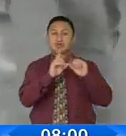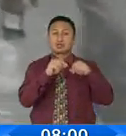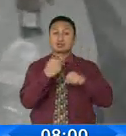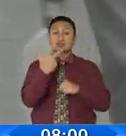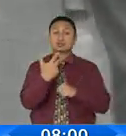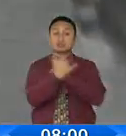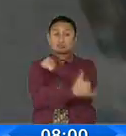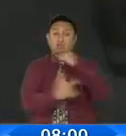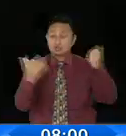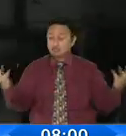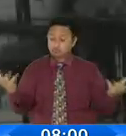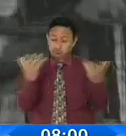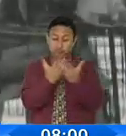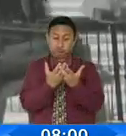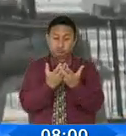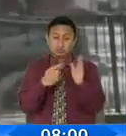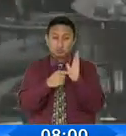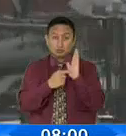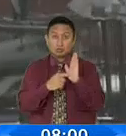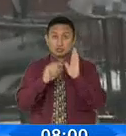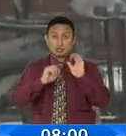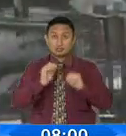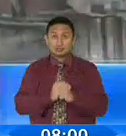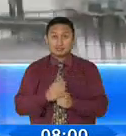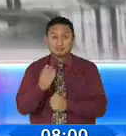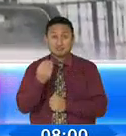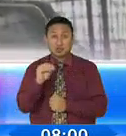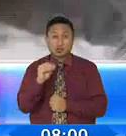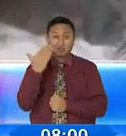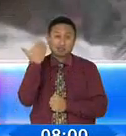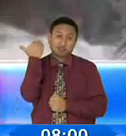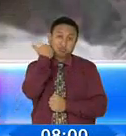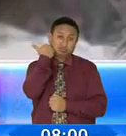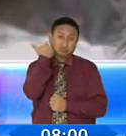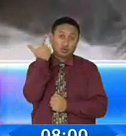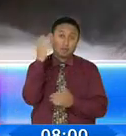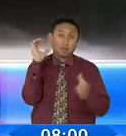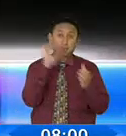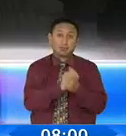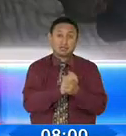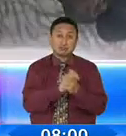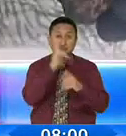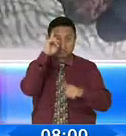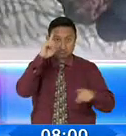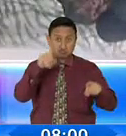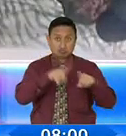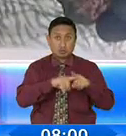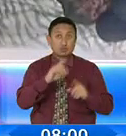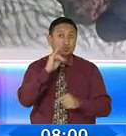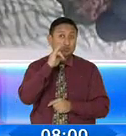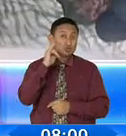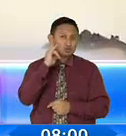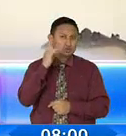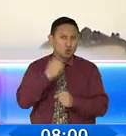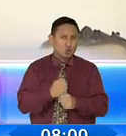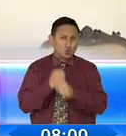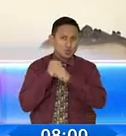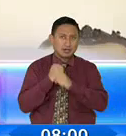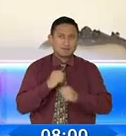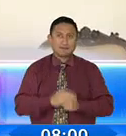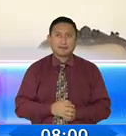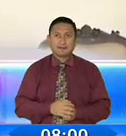países indicaron además embarazos a temprana edad, matrimonios y uniones infantiles forzadas. O derivadas